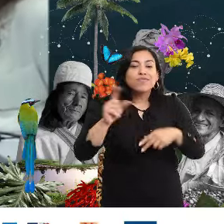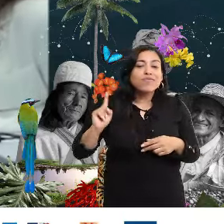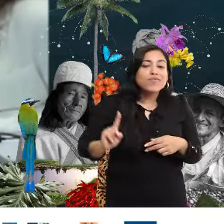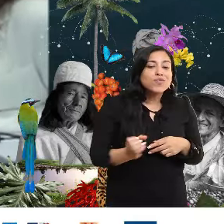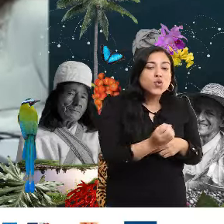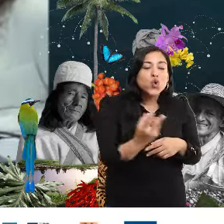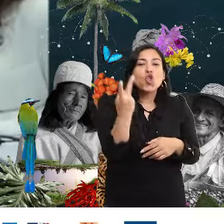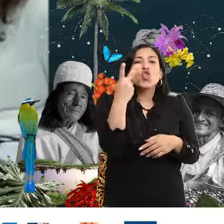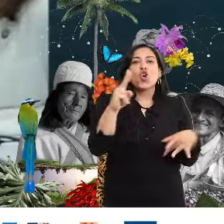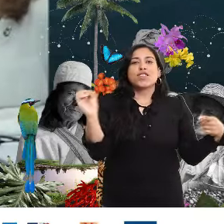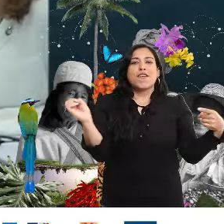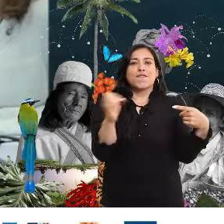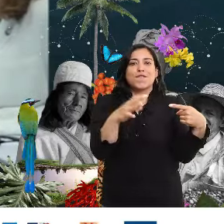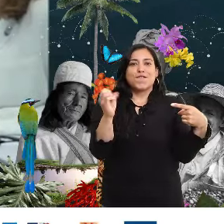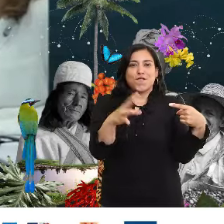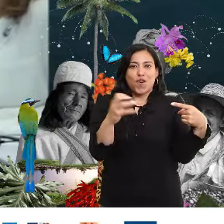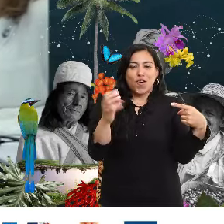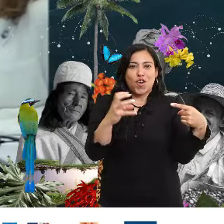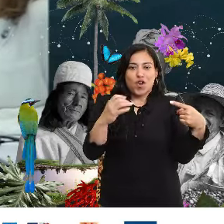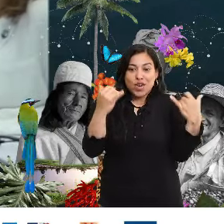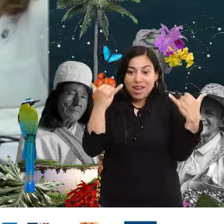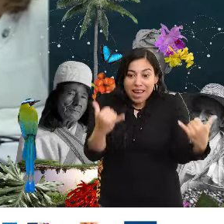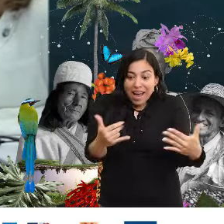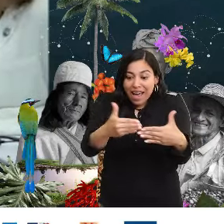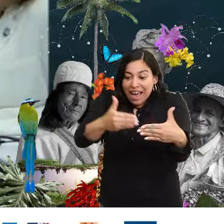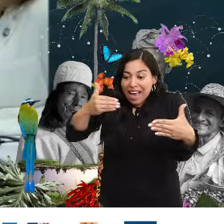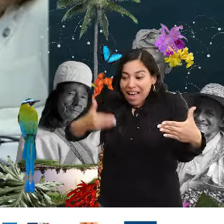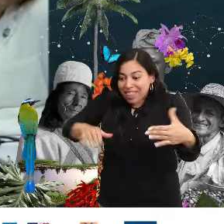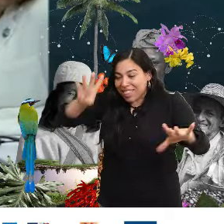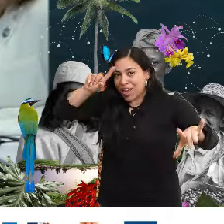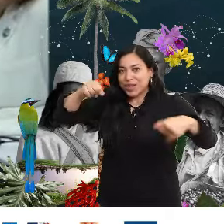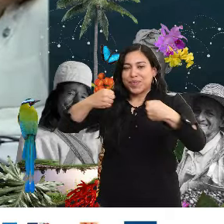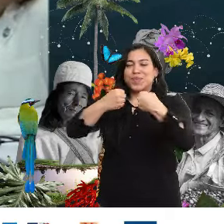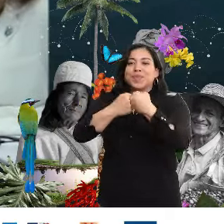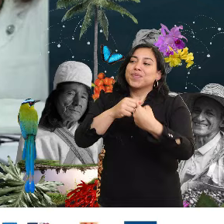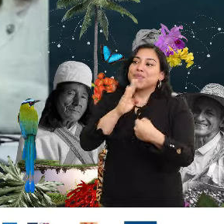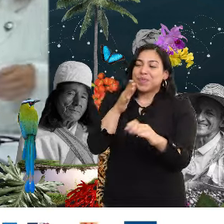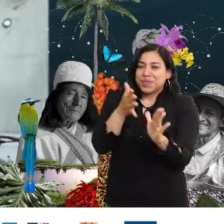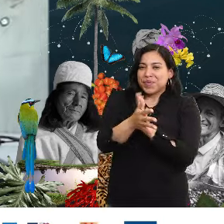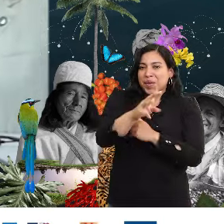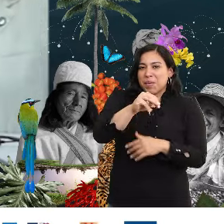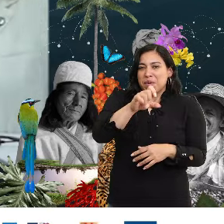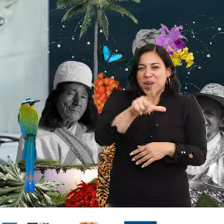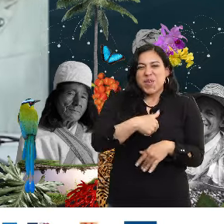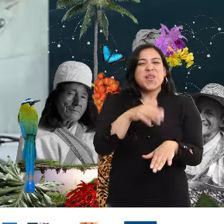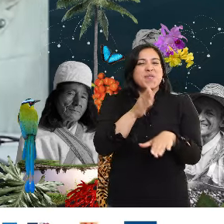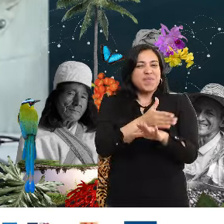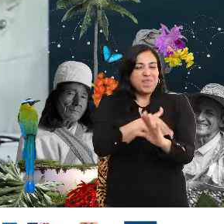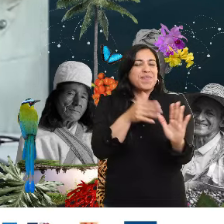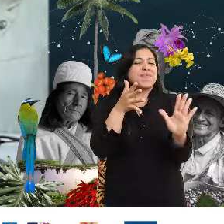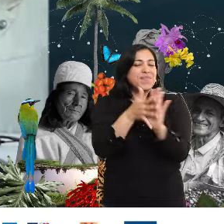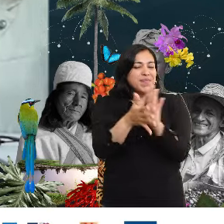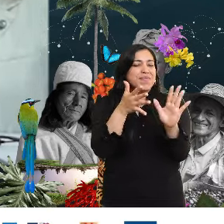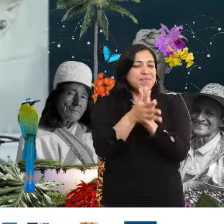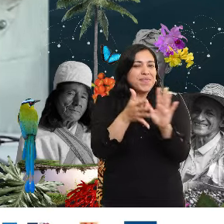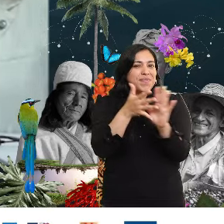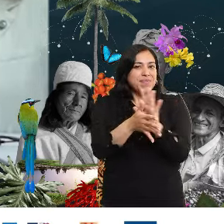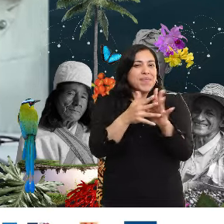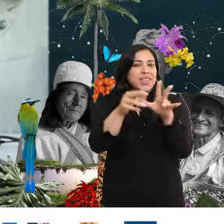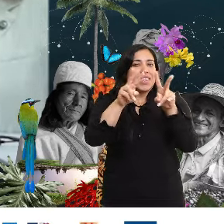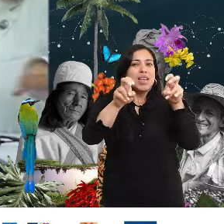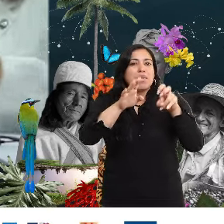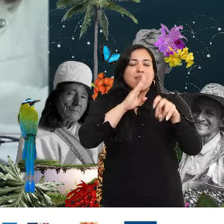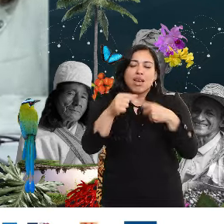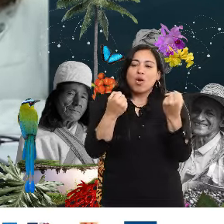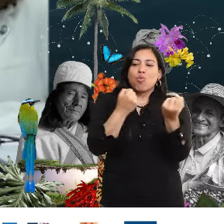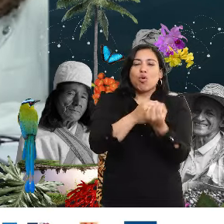foros previos en esta alianza que Manuel nos mencionaba, con el respaldo